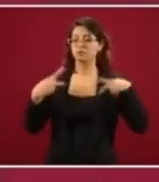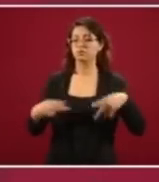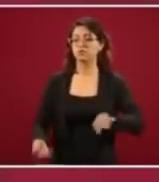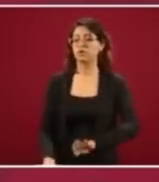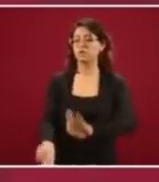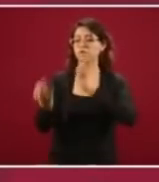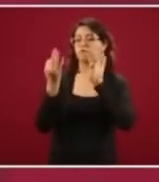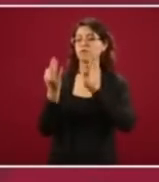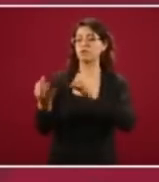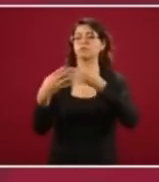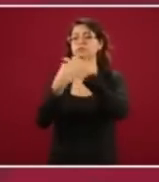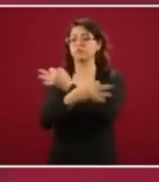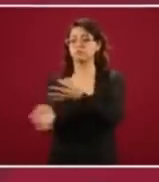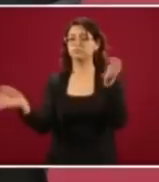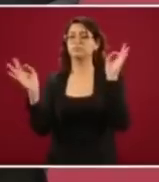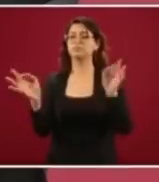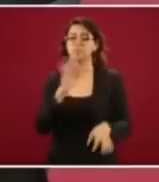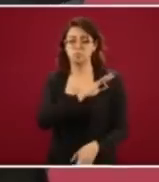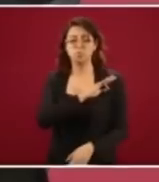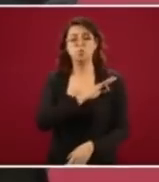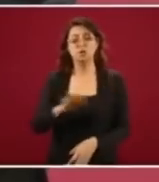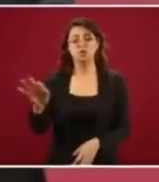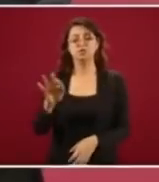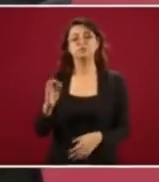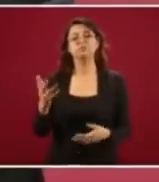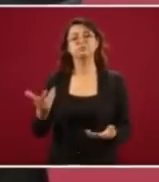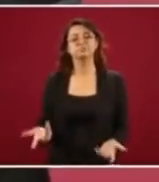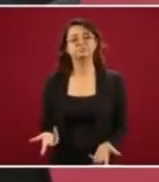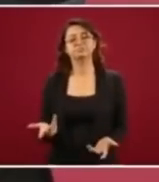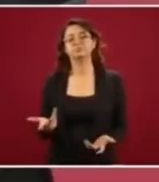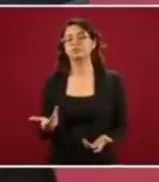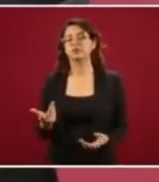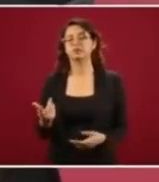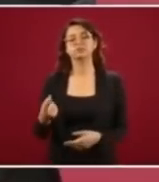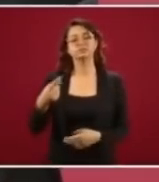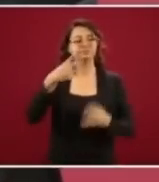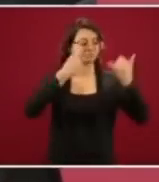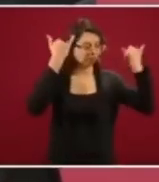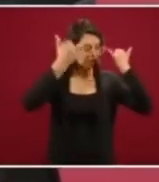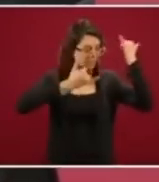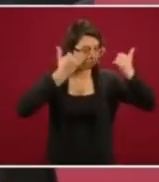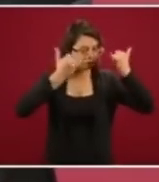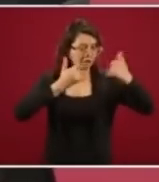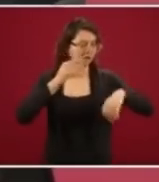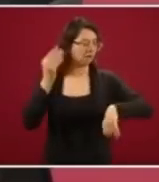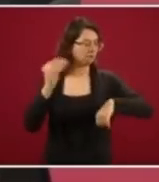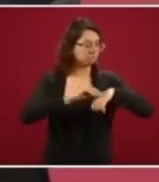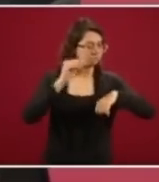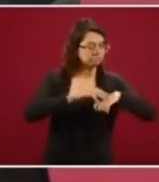lo estamos haciendo ahora. Entonces, por más obstáculos, trabas